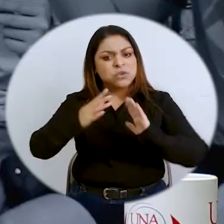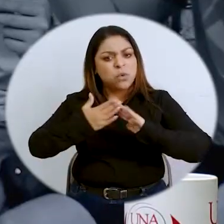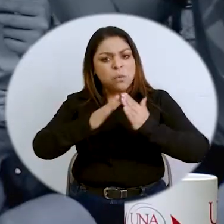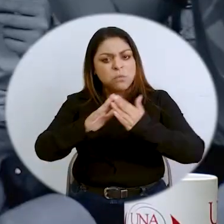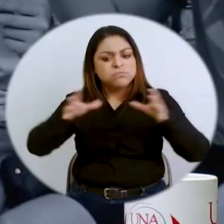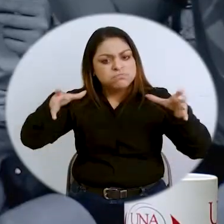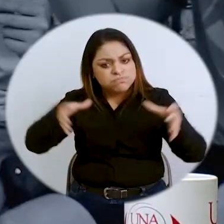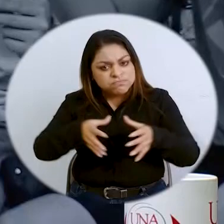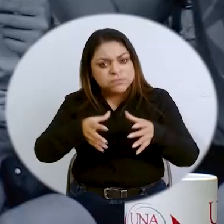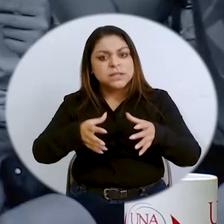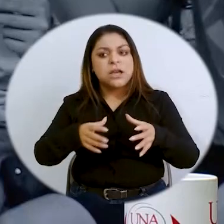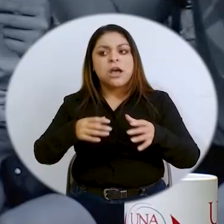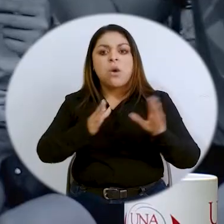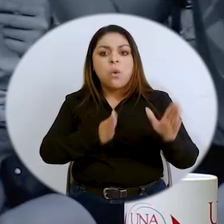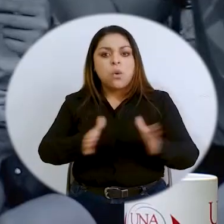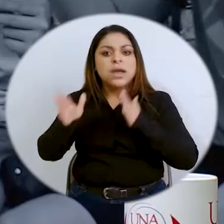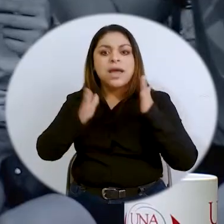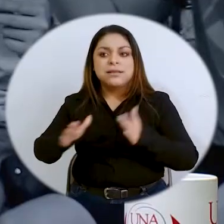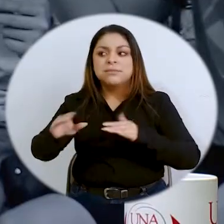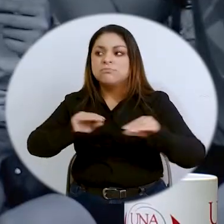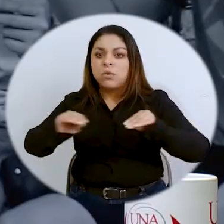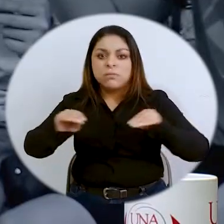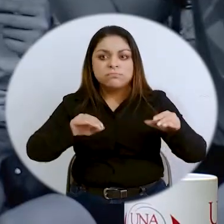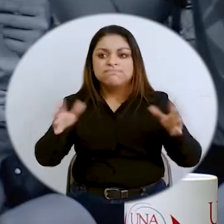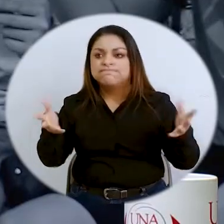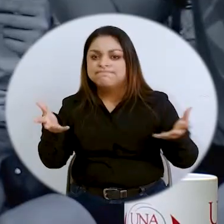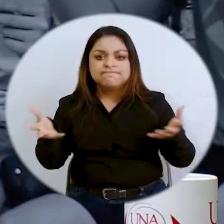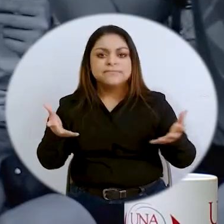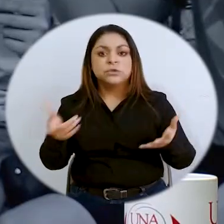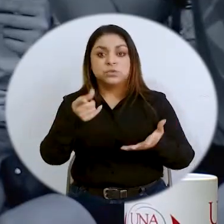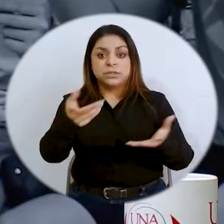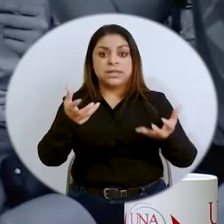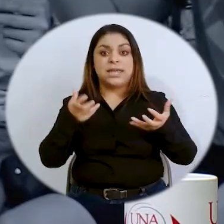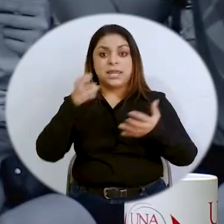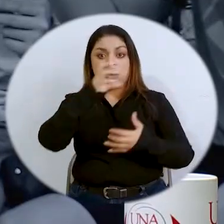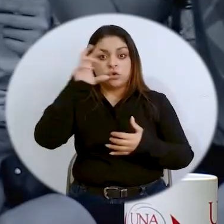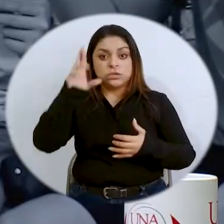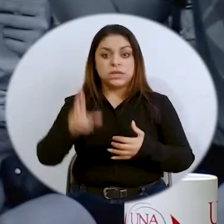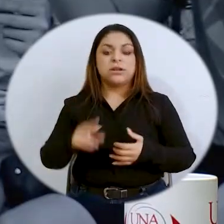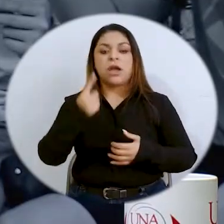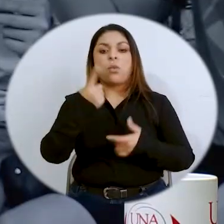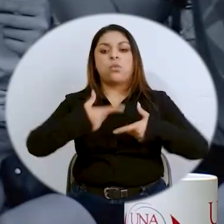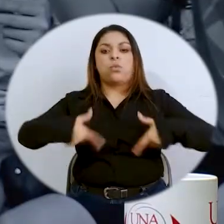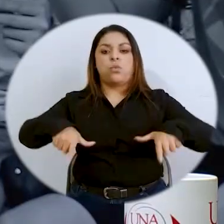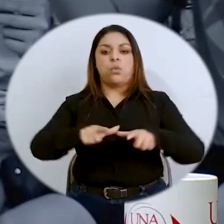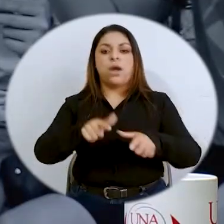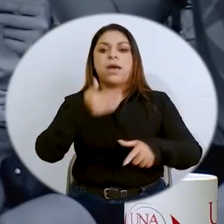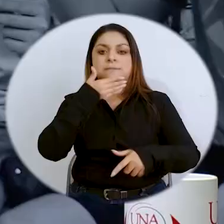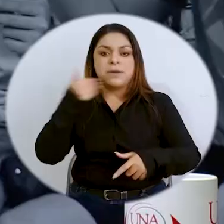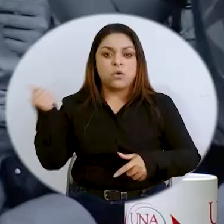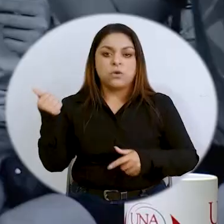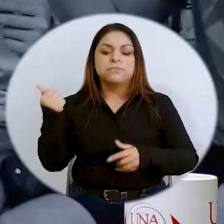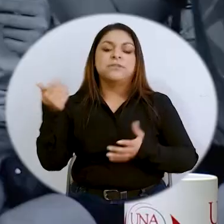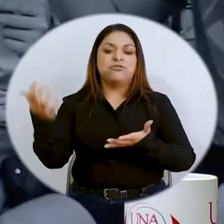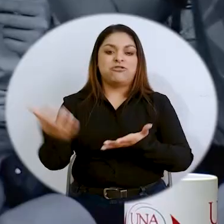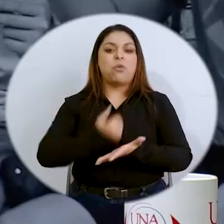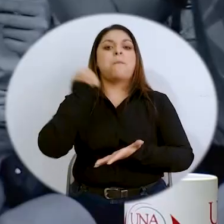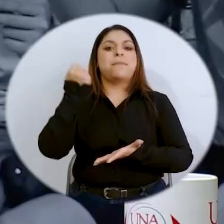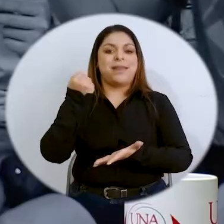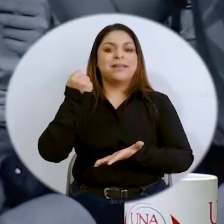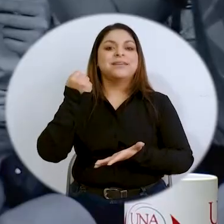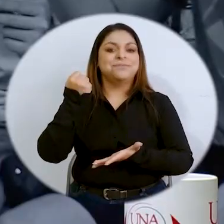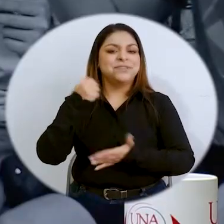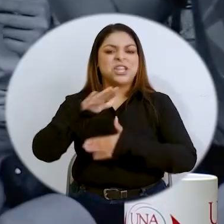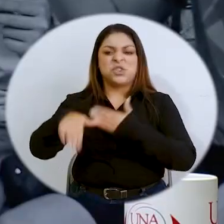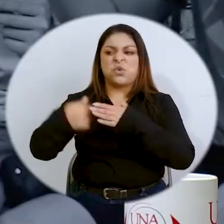se reúnan en sus comunidades, se organizan, se unan a todos esos movimientos que quieren hacer de Costa Rica un lugar mejor y recuperarla pues